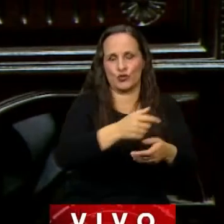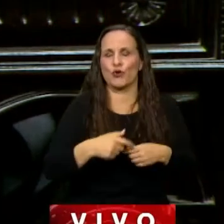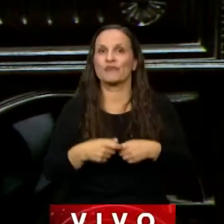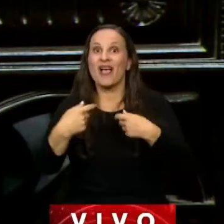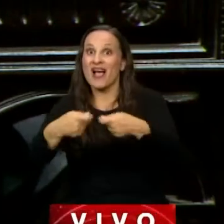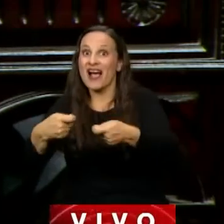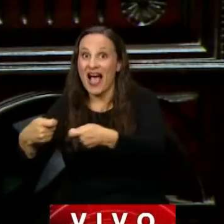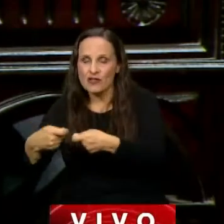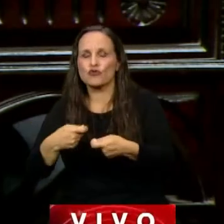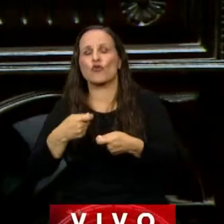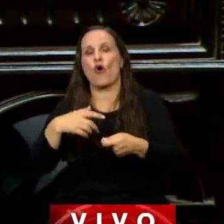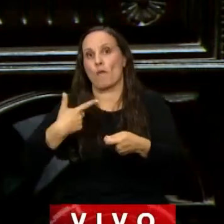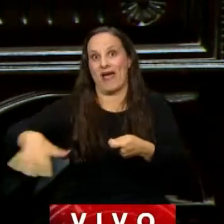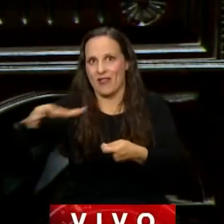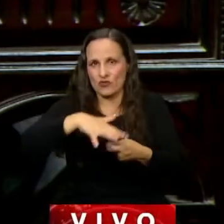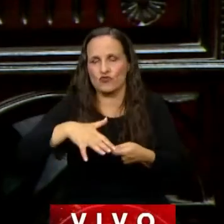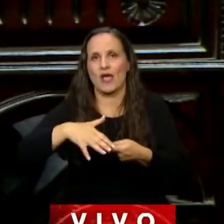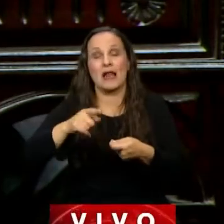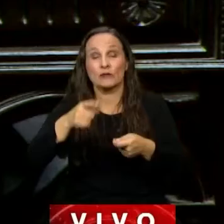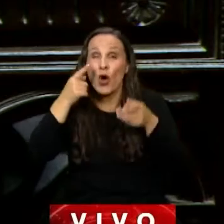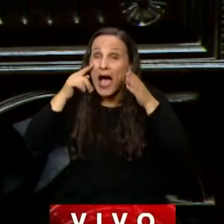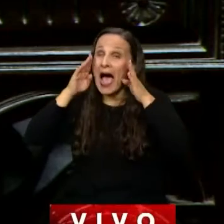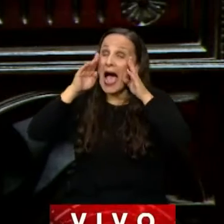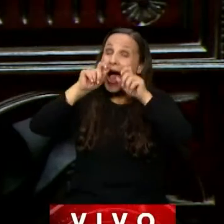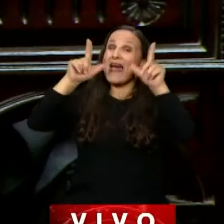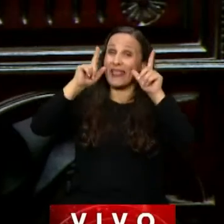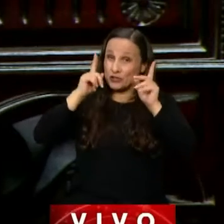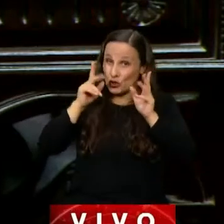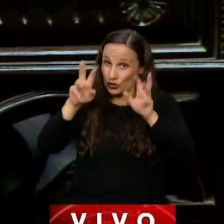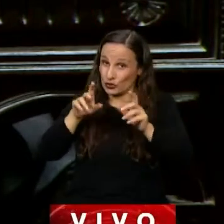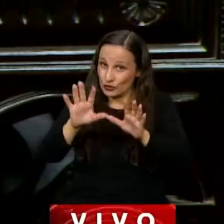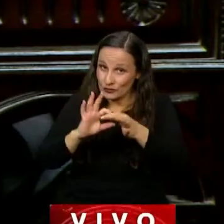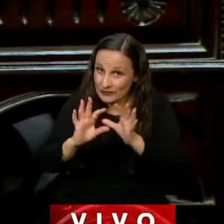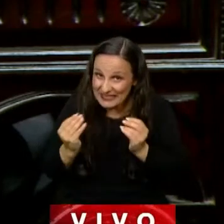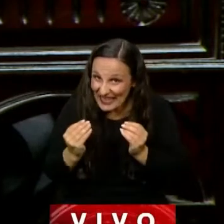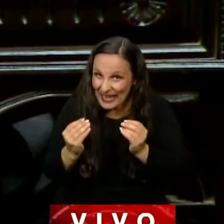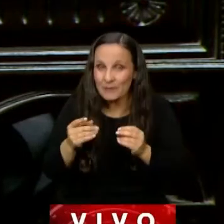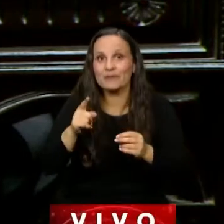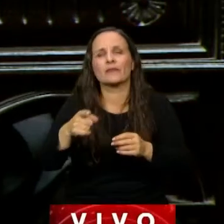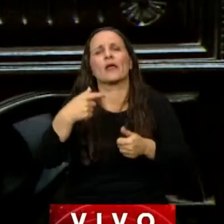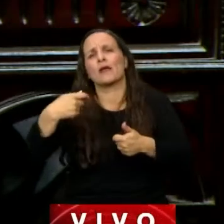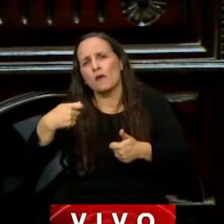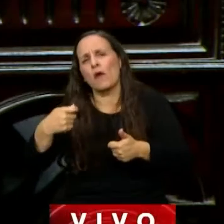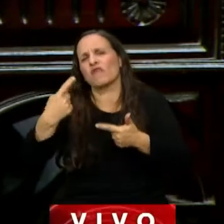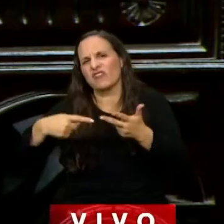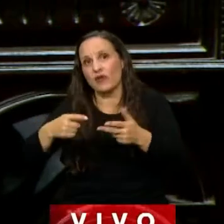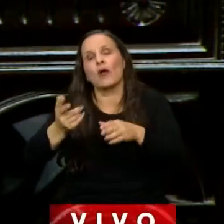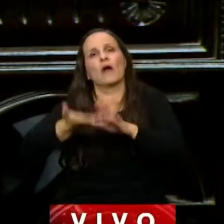social. Y pido que prestemos atención a esto. Por ejemplo, las prestaciones de la Seguridad Social